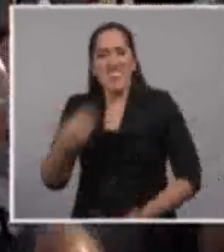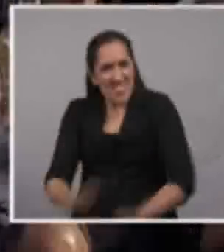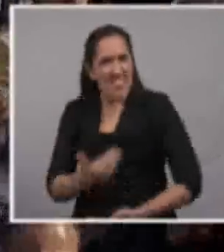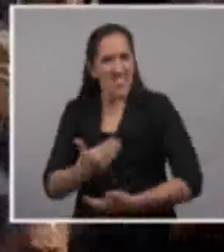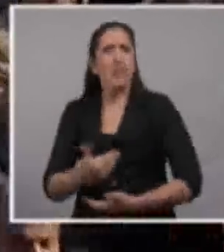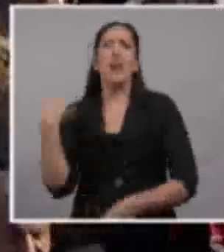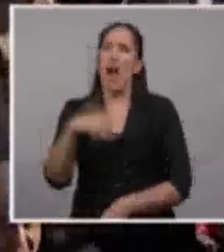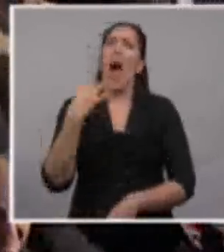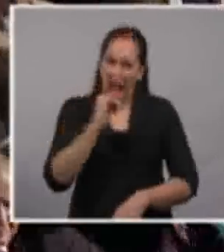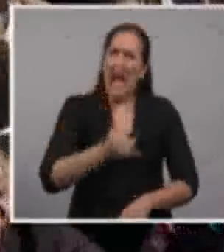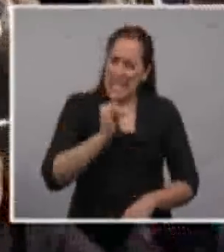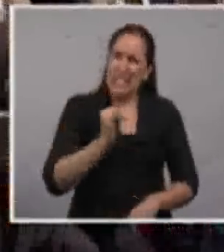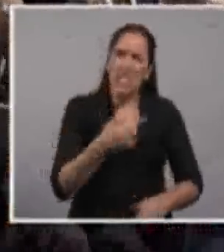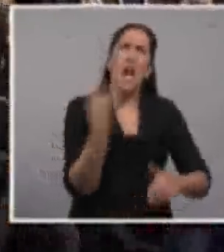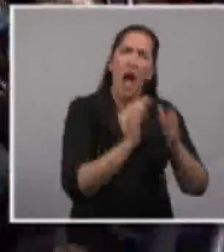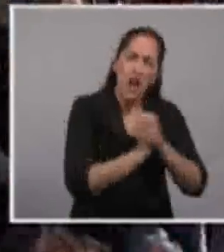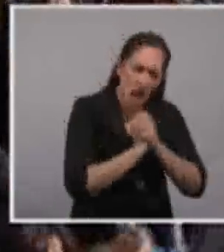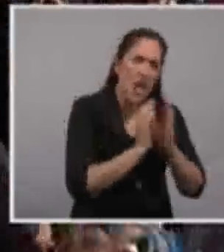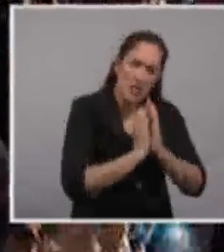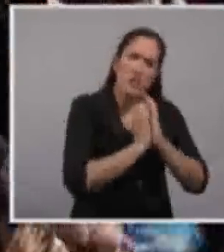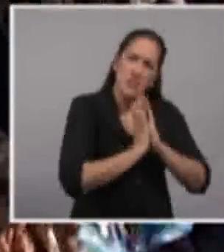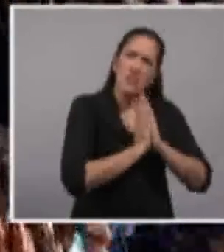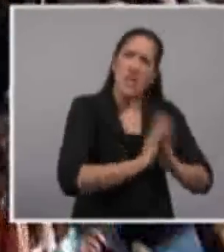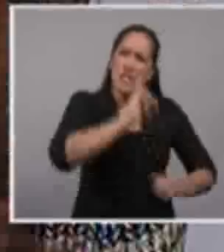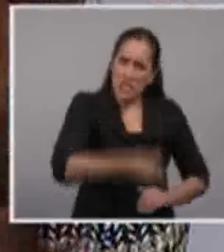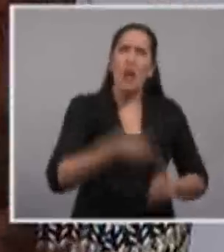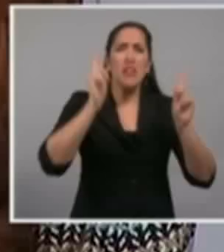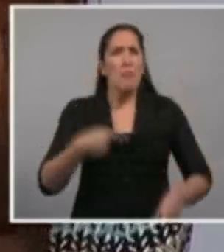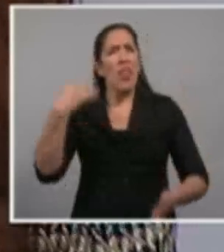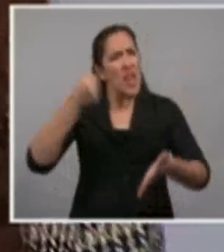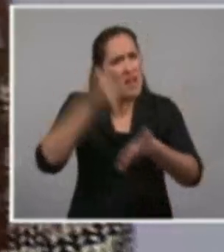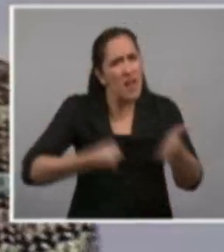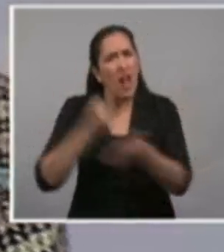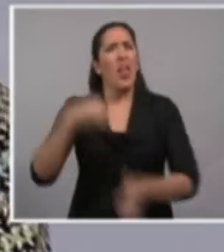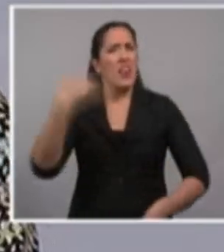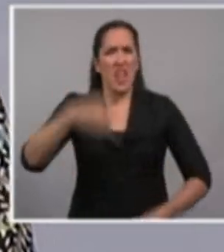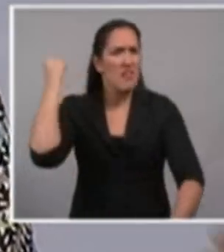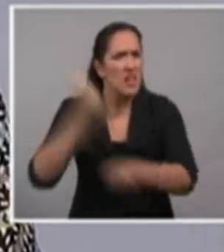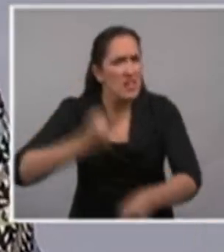que rezar, pero además de rezar, hay que militar y trabajar